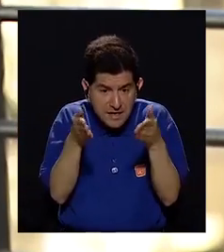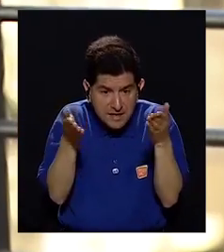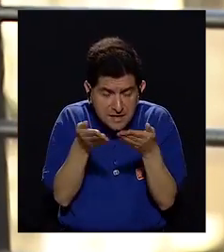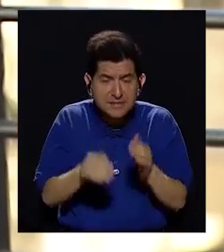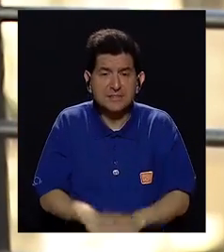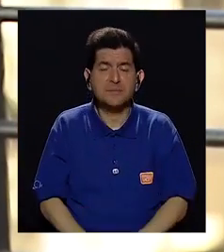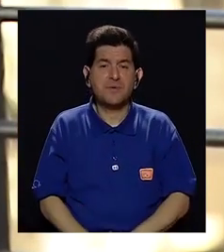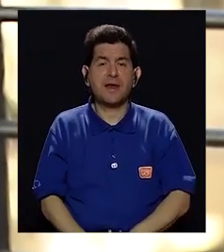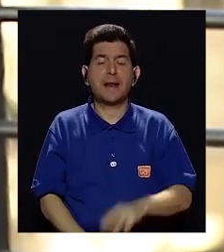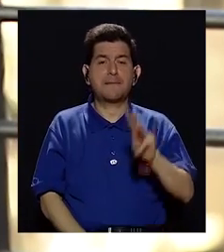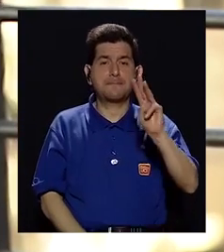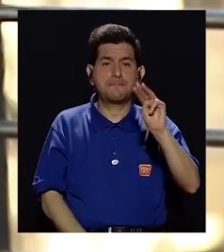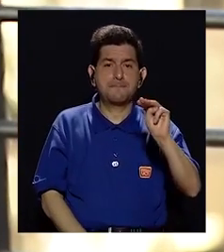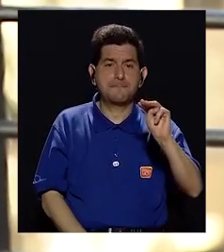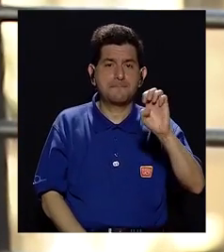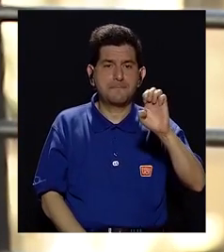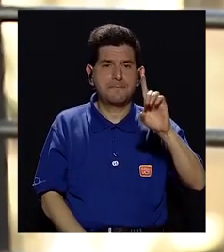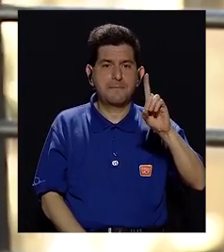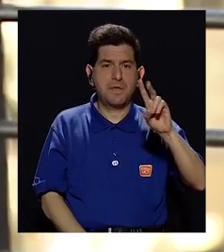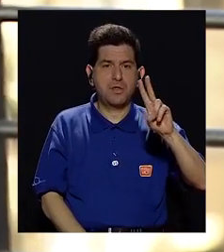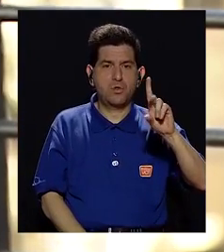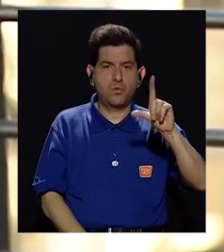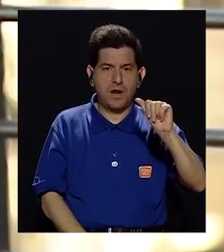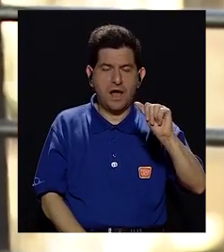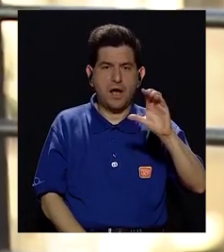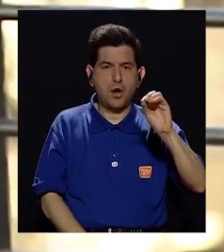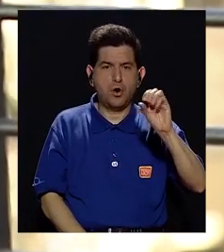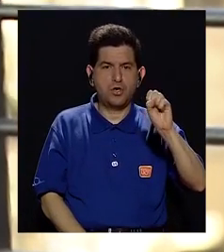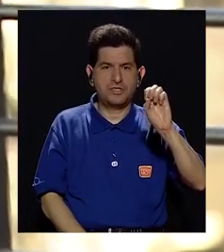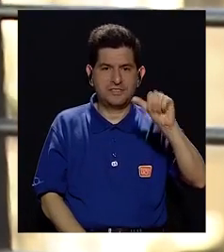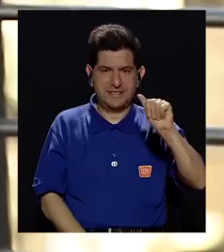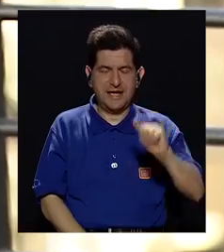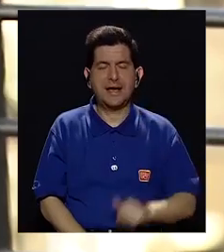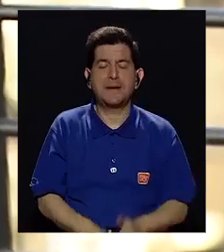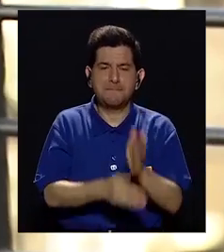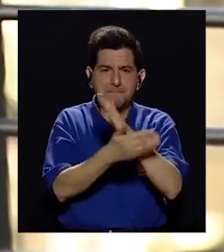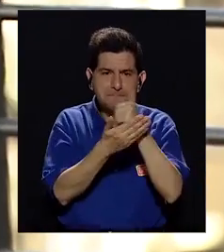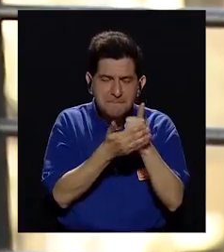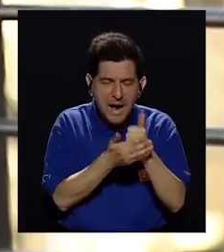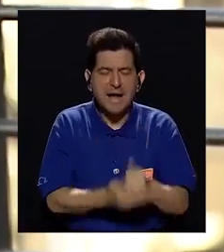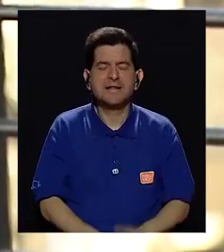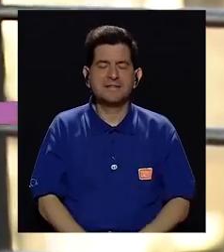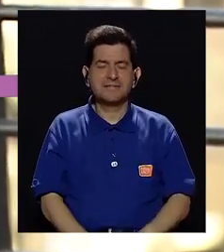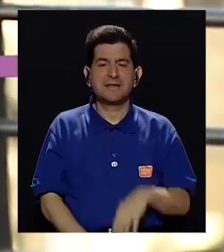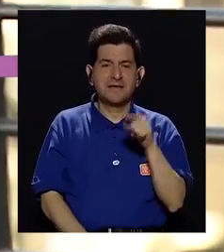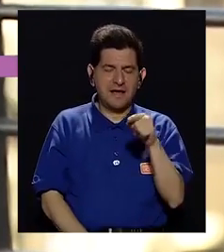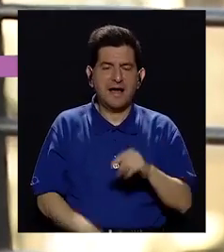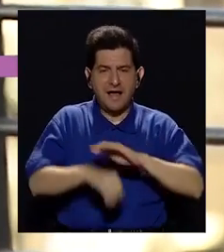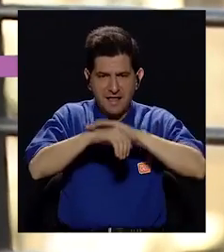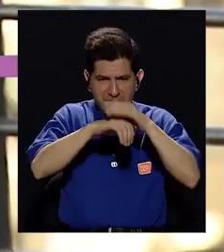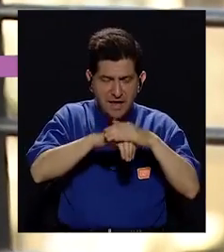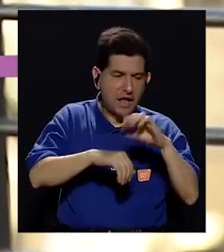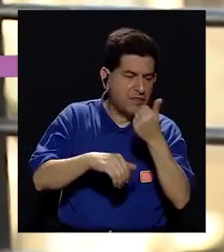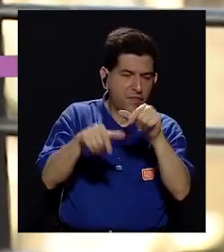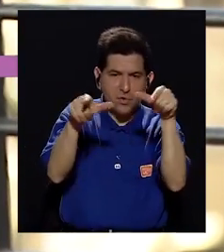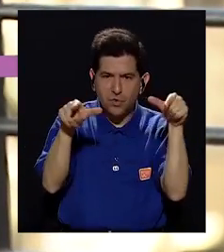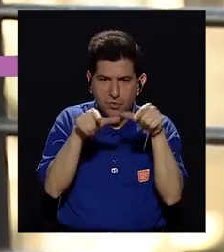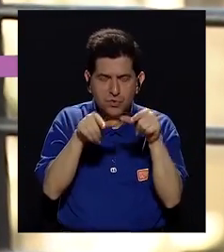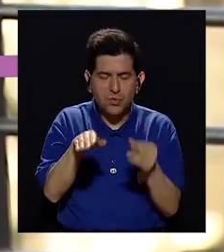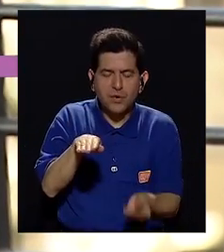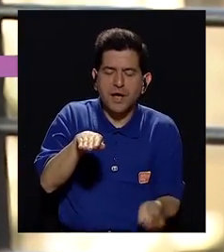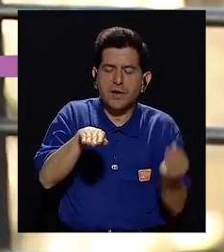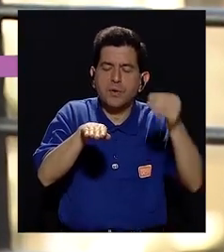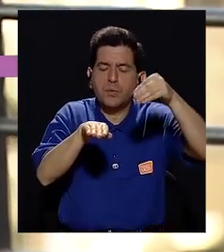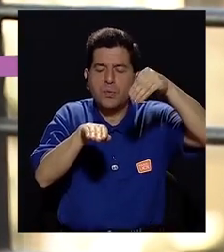estimular la médula ósea, o hay diferentes tratamientos en los que más bien se le roba un pedacito de cartílago de otra parte de la rodilla donde no se